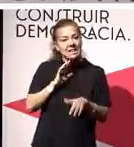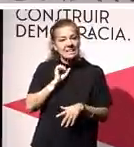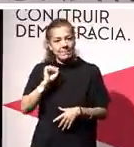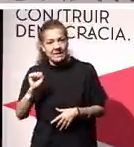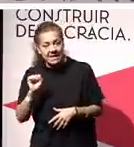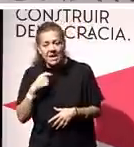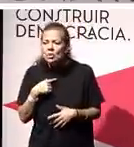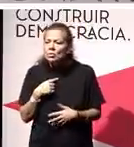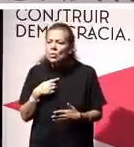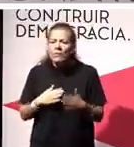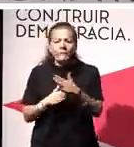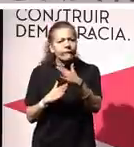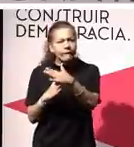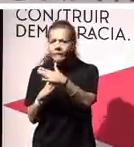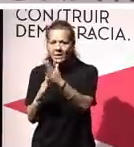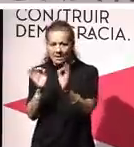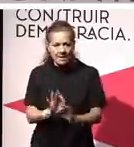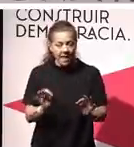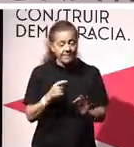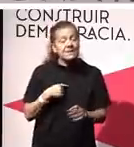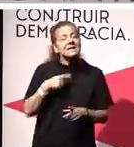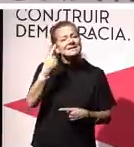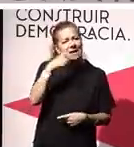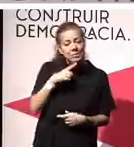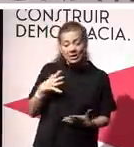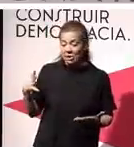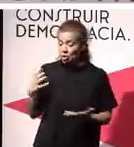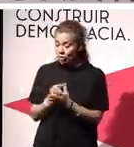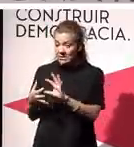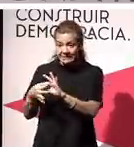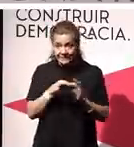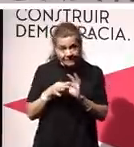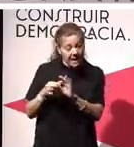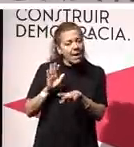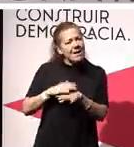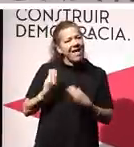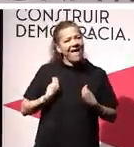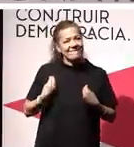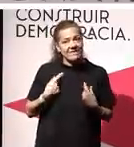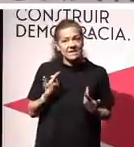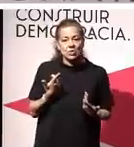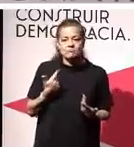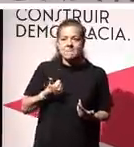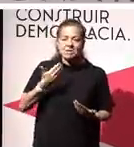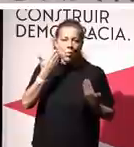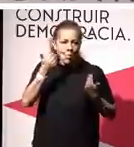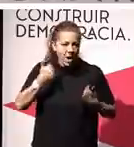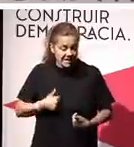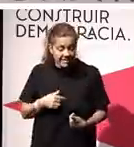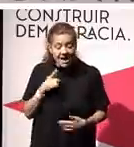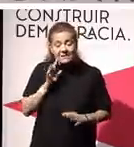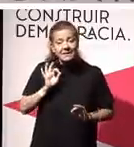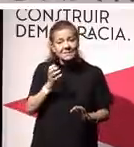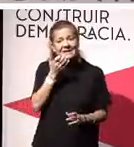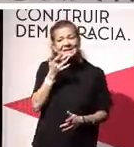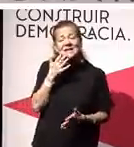cuidados nunca se paran. Aprendimos que nos necesitamos las unas a las otras para poder tener vidas con un poco de humanidad. Y sobre todo